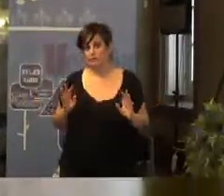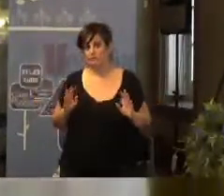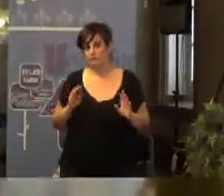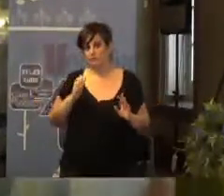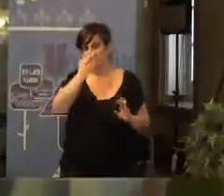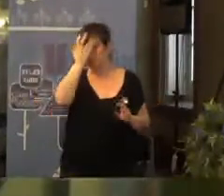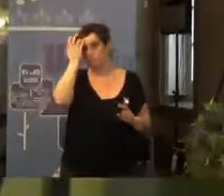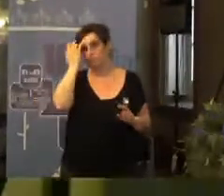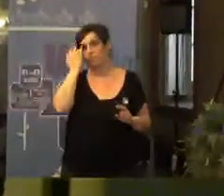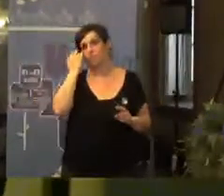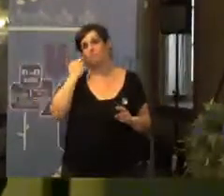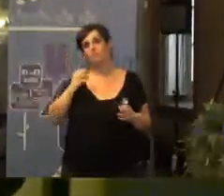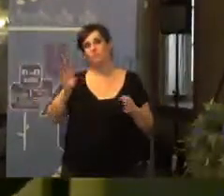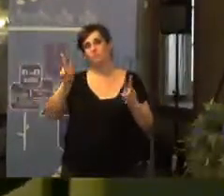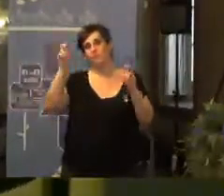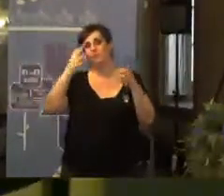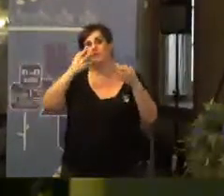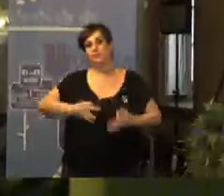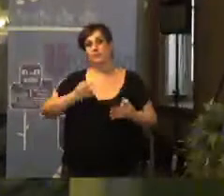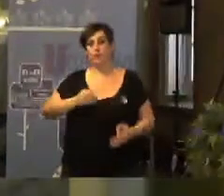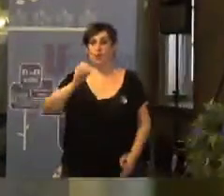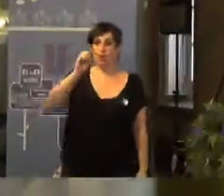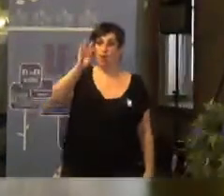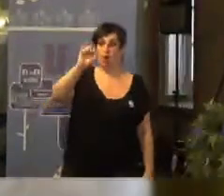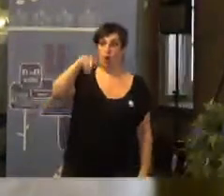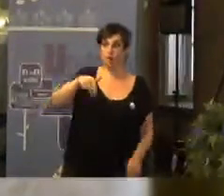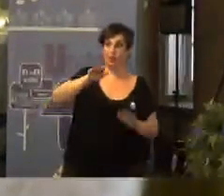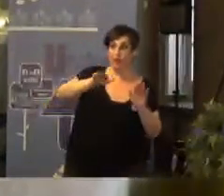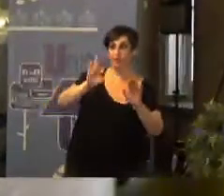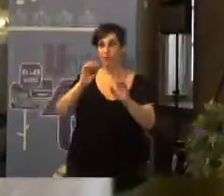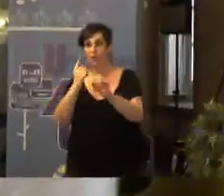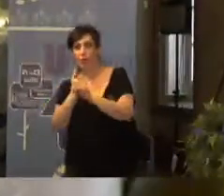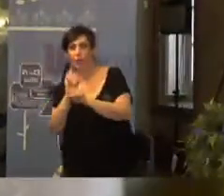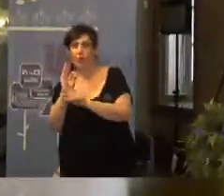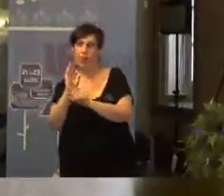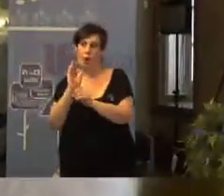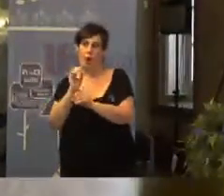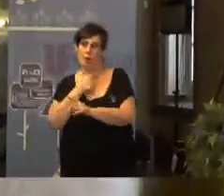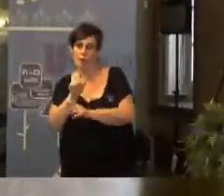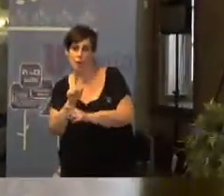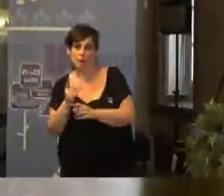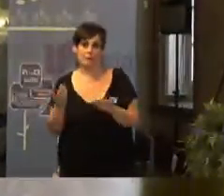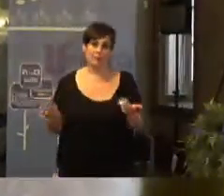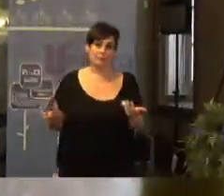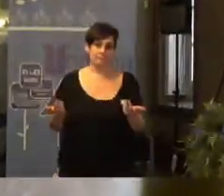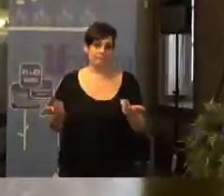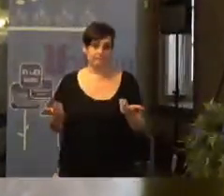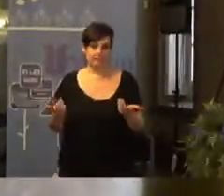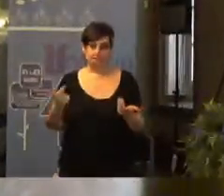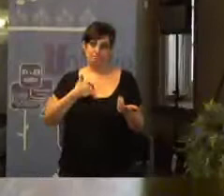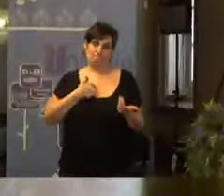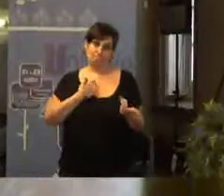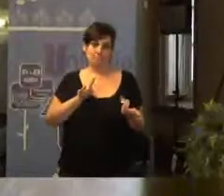decir estamos en contra da OTAN, sí, alternativa á OTAN eu non teño, a OTAN non me gusta nada, eu son